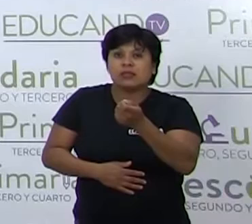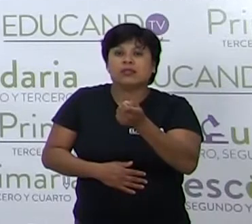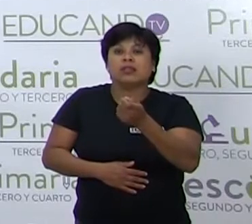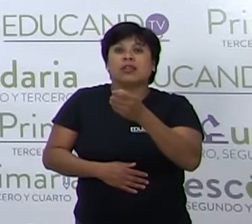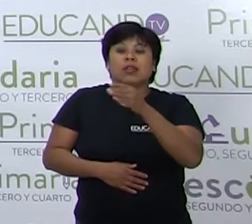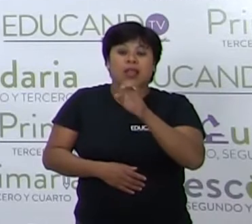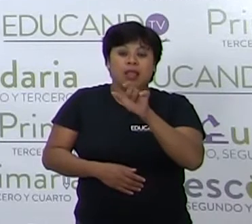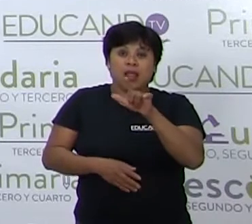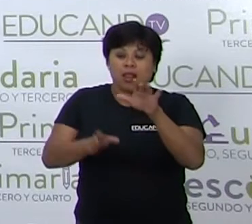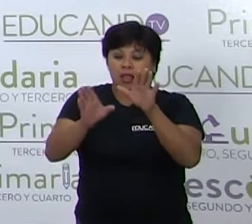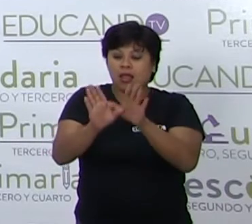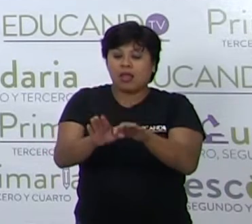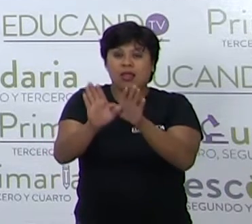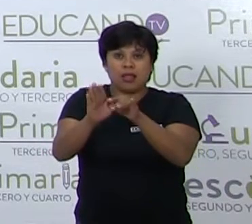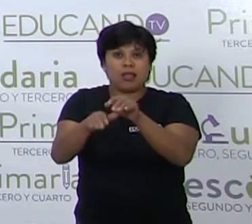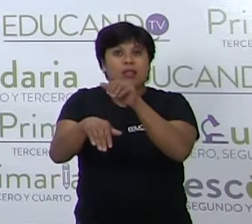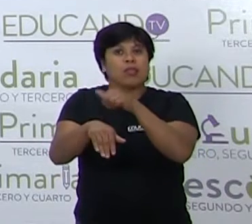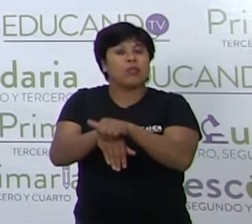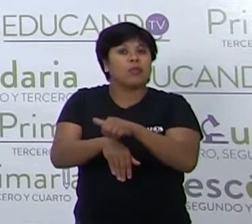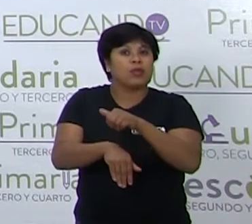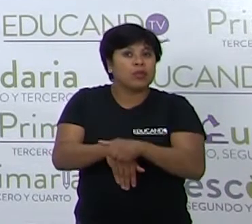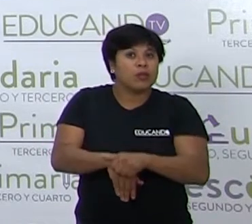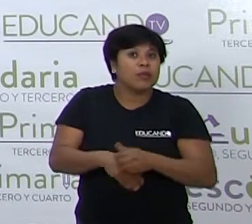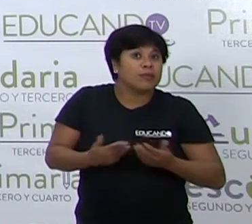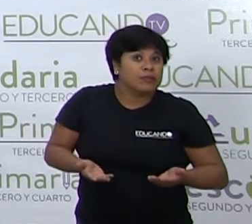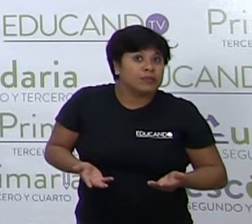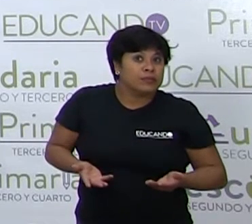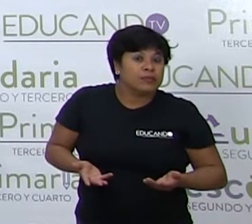el ave está en el número, ¿qué?